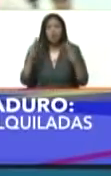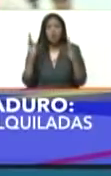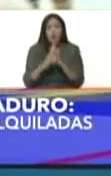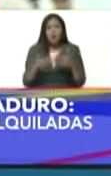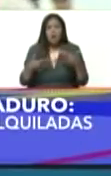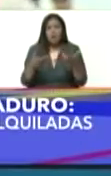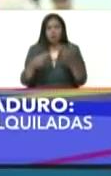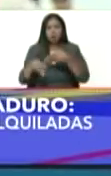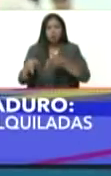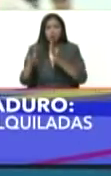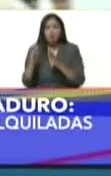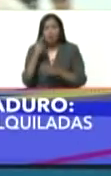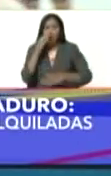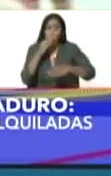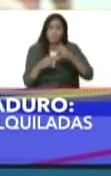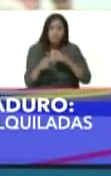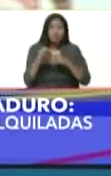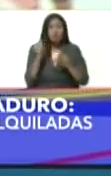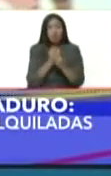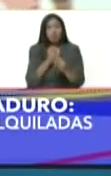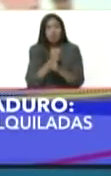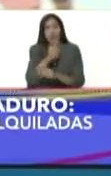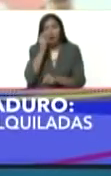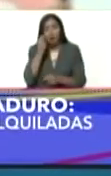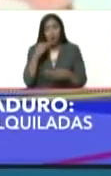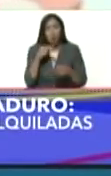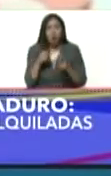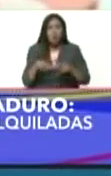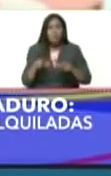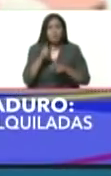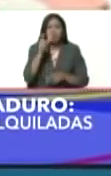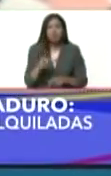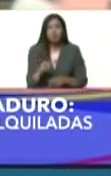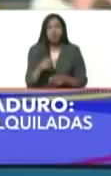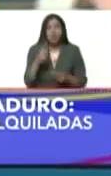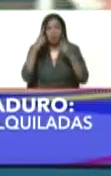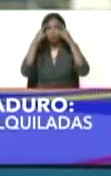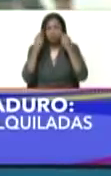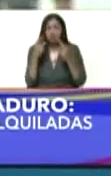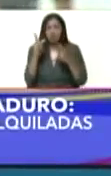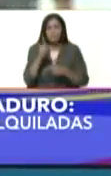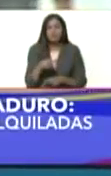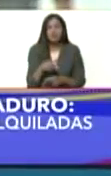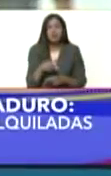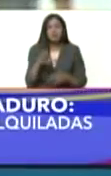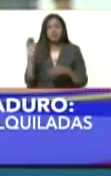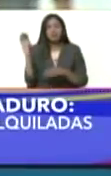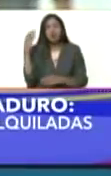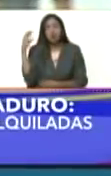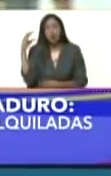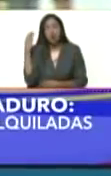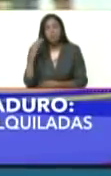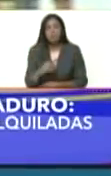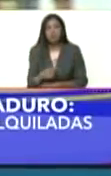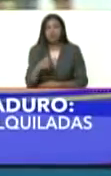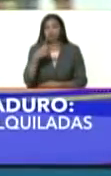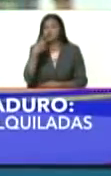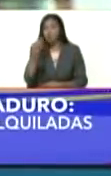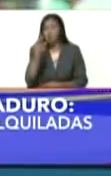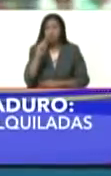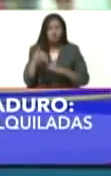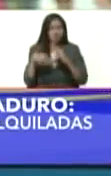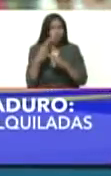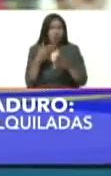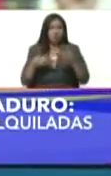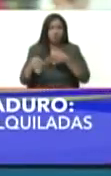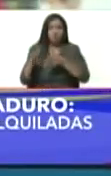vivienda para los humildes, para los trabajadores, para los campesinos, para los profesionales de Colombia. No. Y